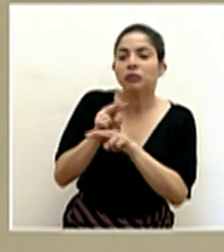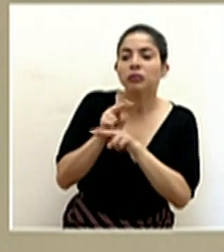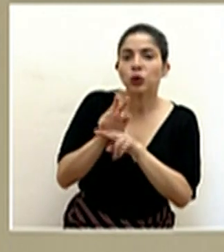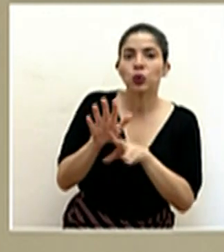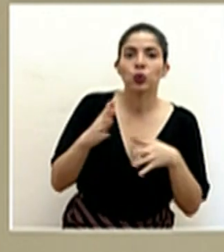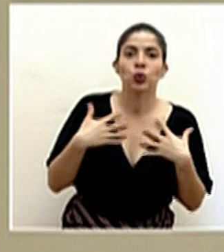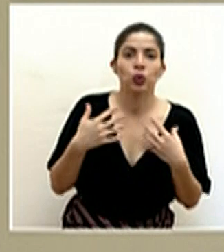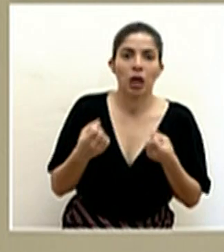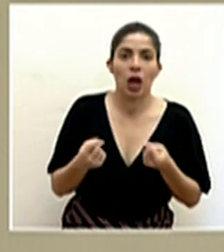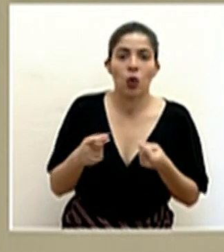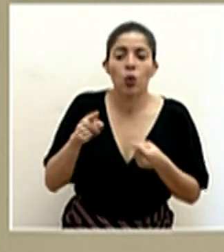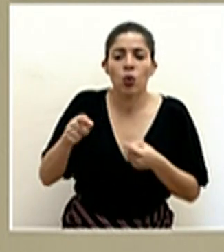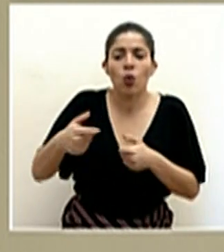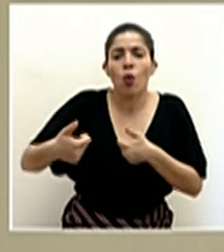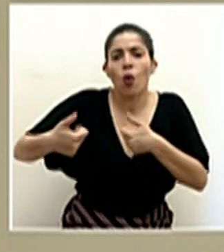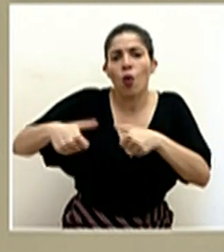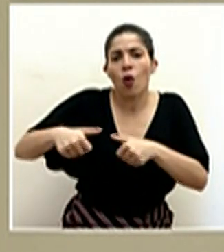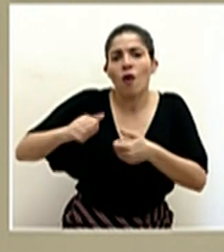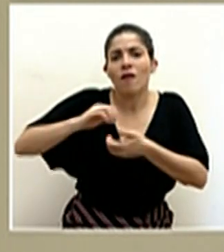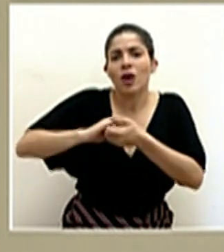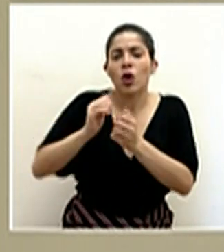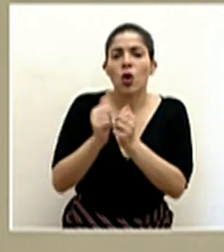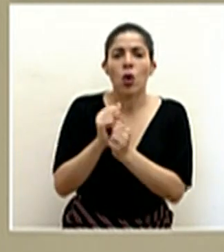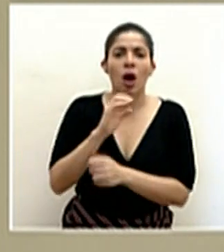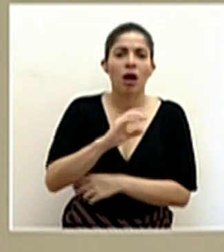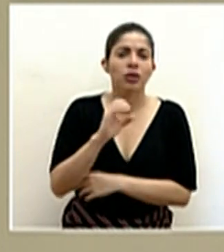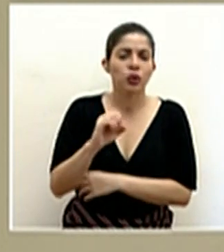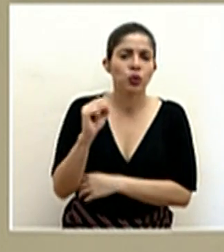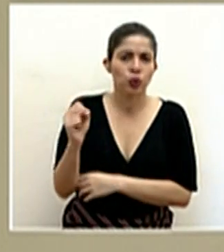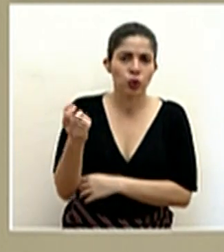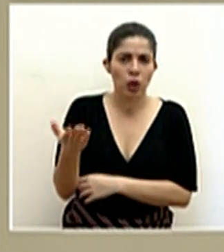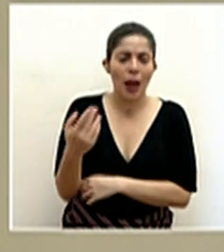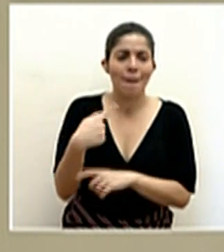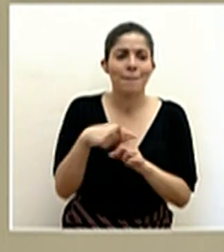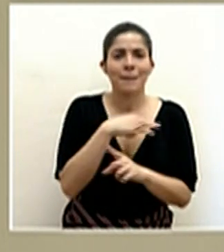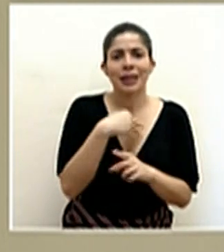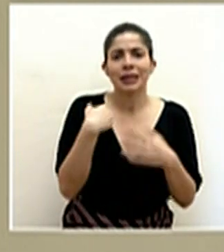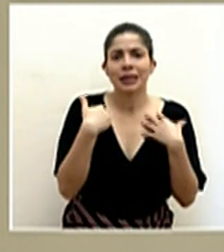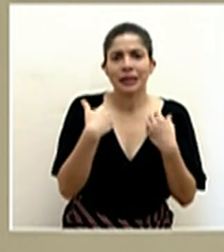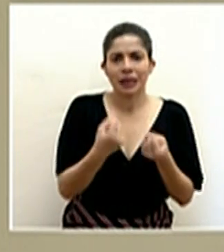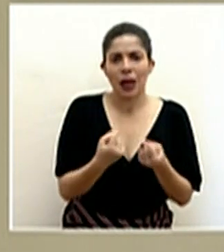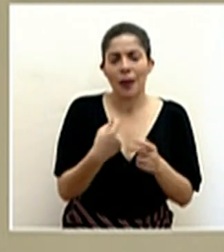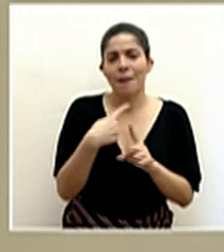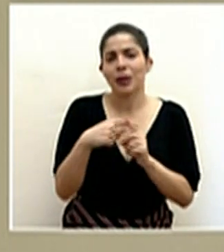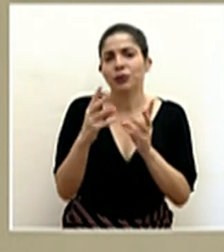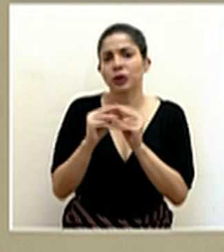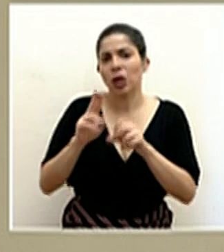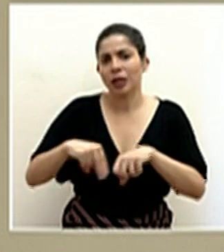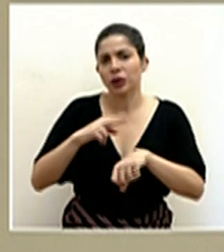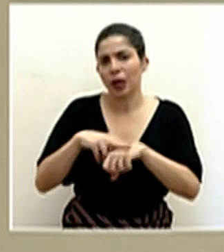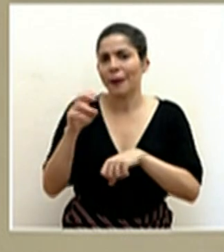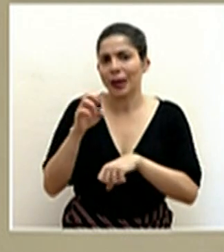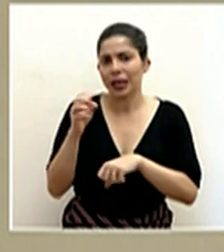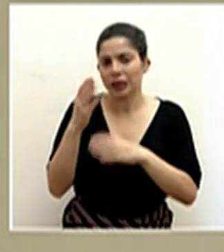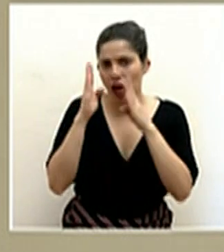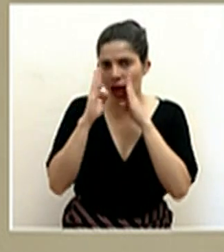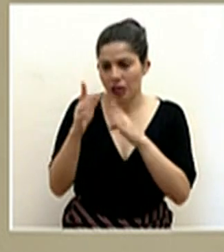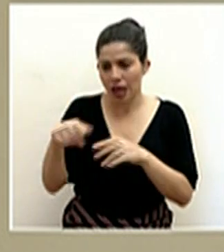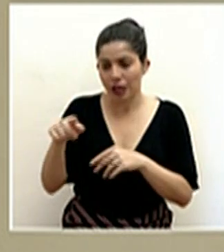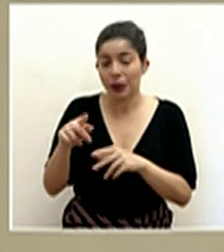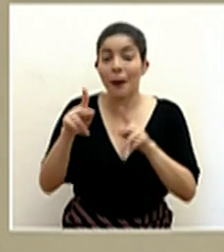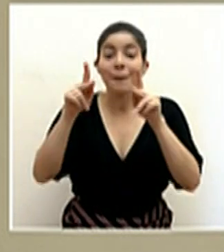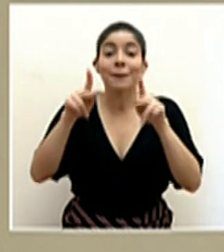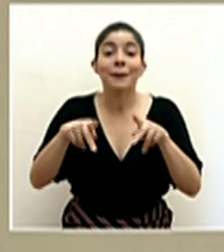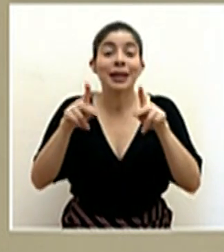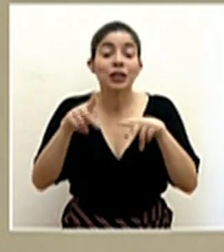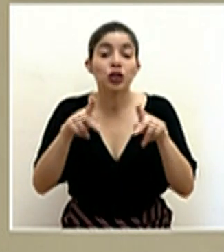salud. Y esto es un convenio que manejamos con la Caja Costarricense de Seguro Social, el Ministerio de Salud y la Comisión Nacional de Emergencia. Las